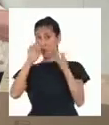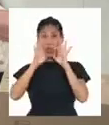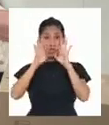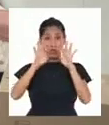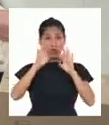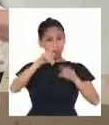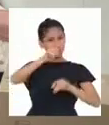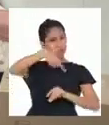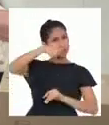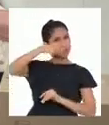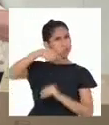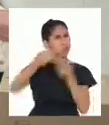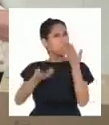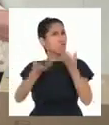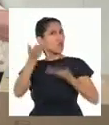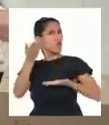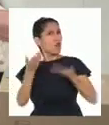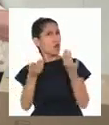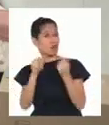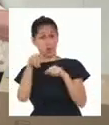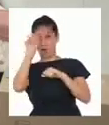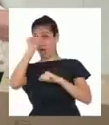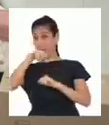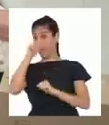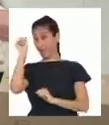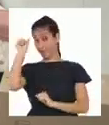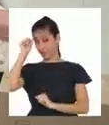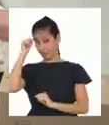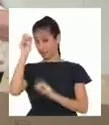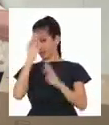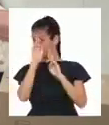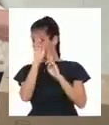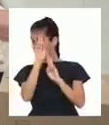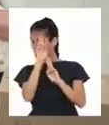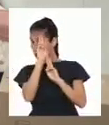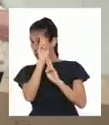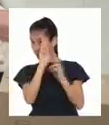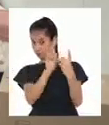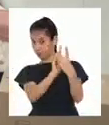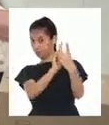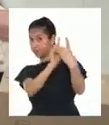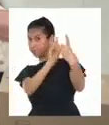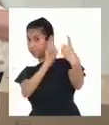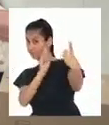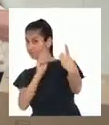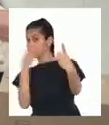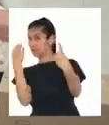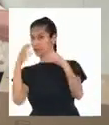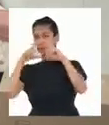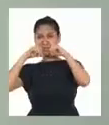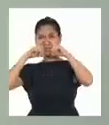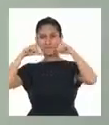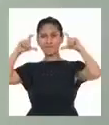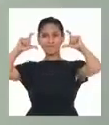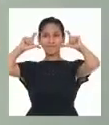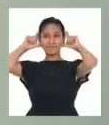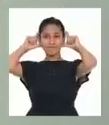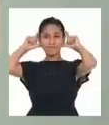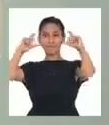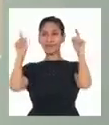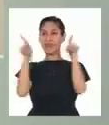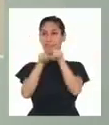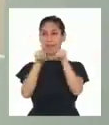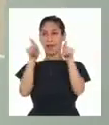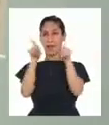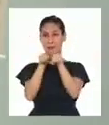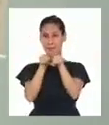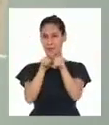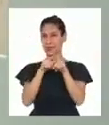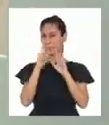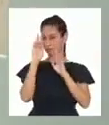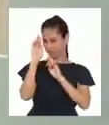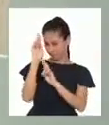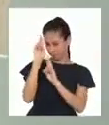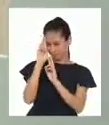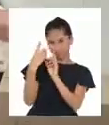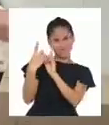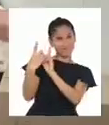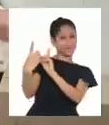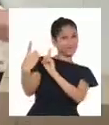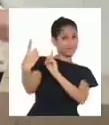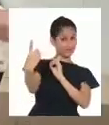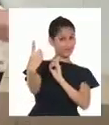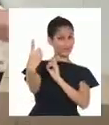no. Respetemos el distanciamiento social. Usemos siempre la mascarilla y respetemos el distanciamiento